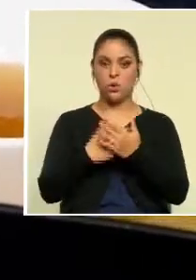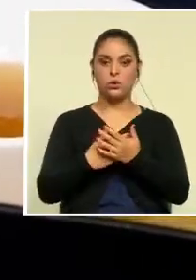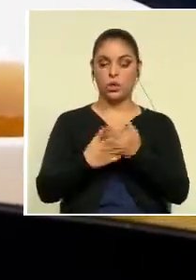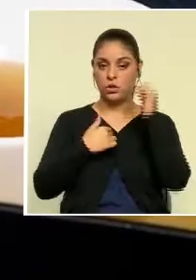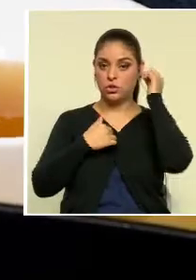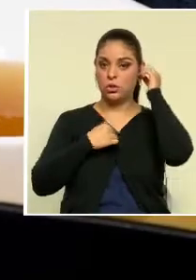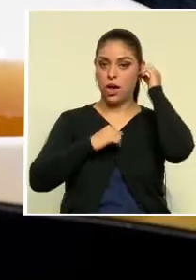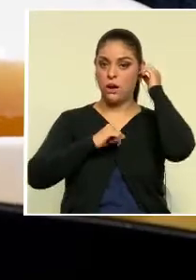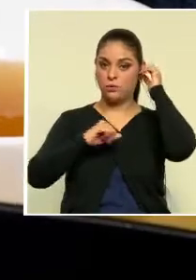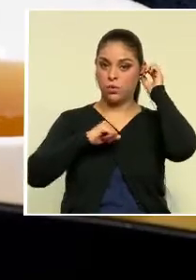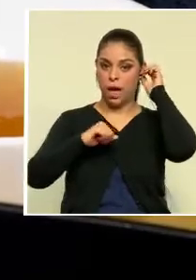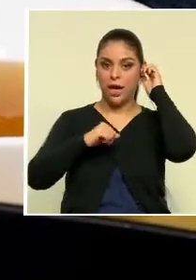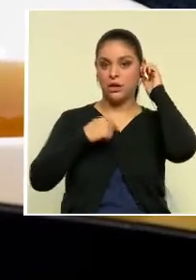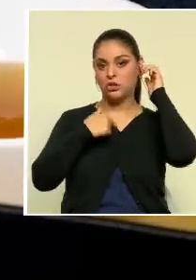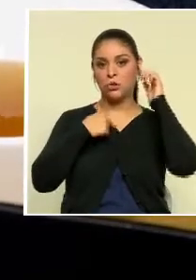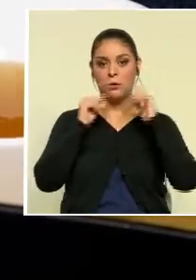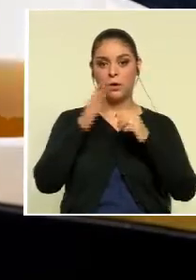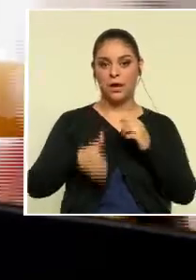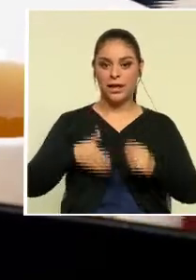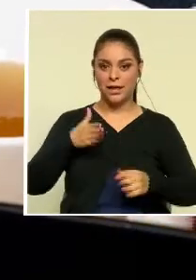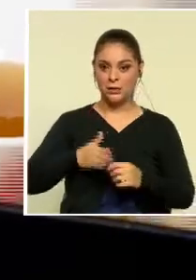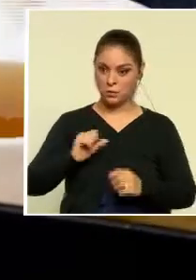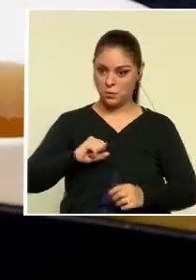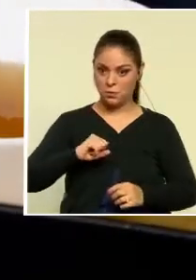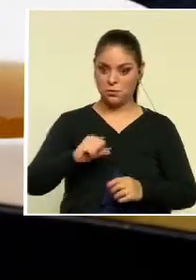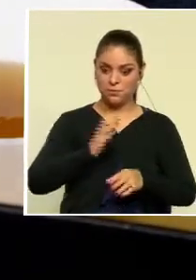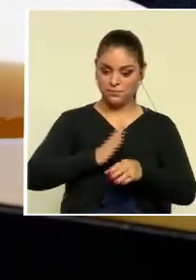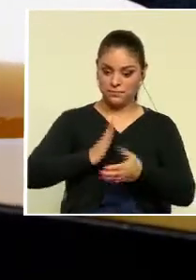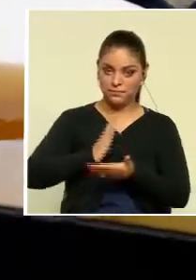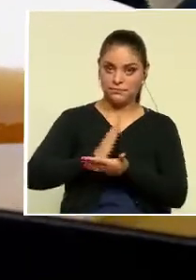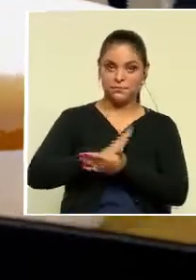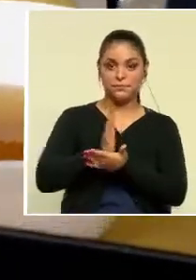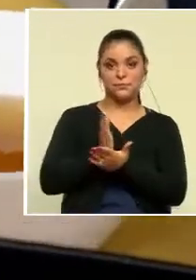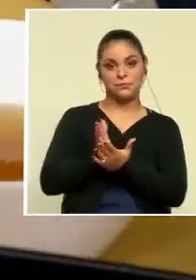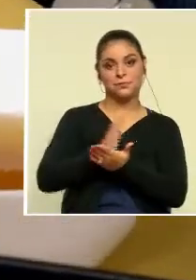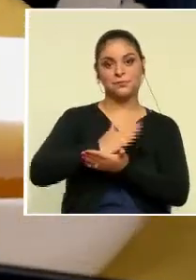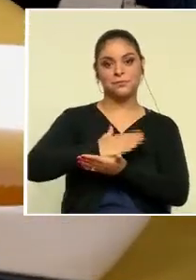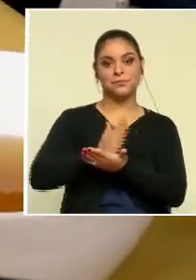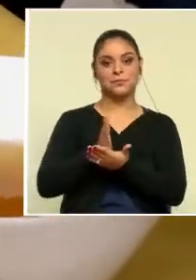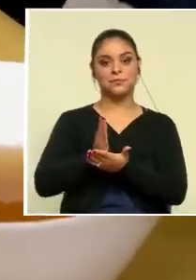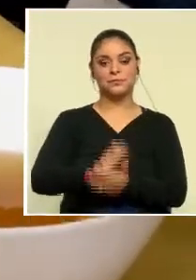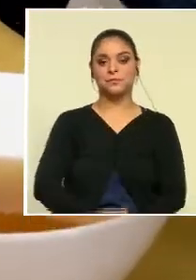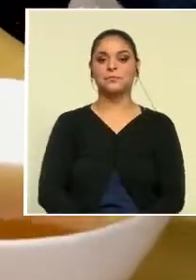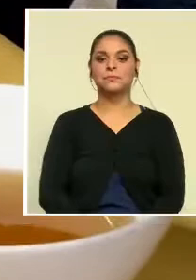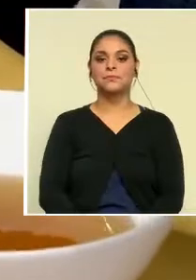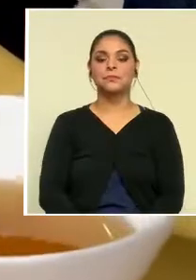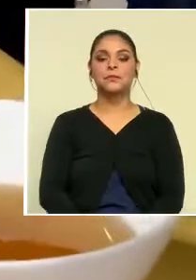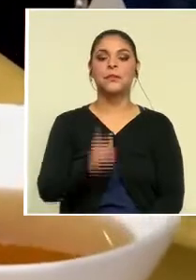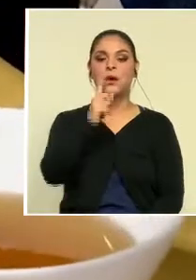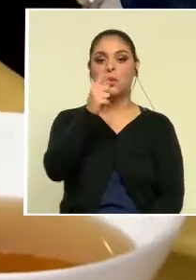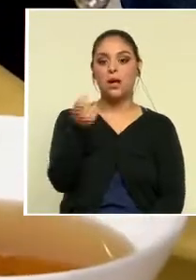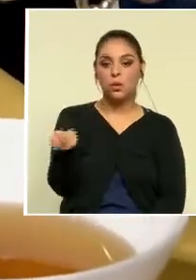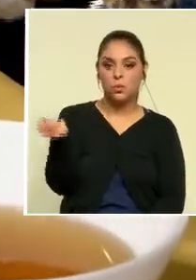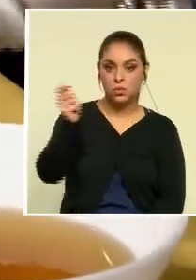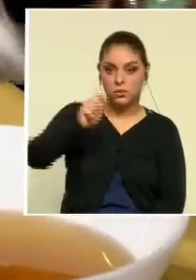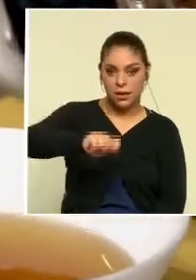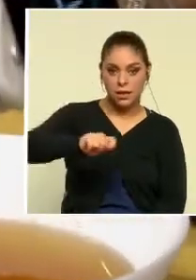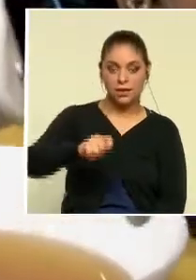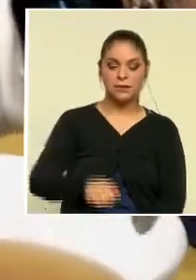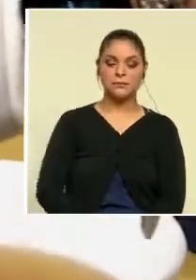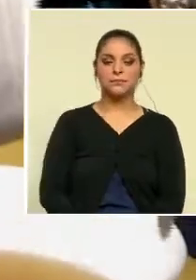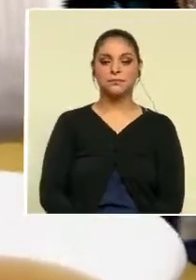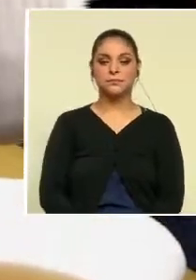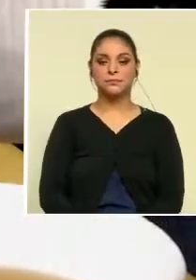apurar eso estás muy lenta más bien muy niña buena que apurarse un poquito y una cucharadita de